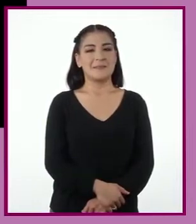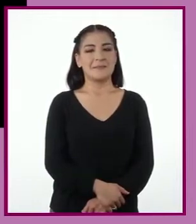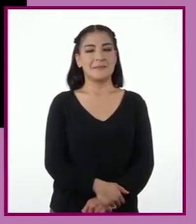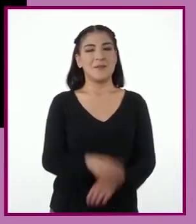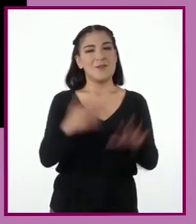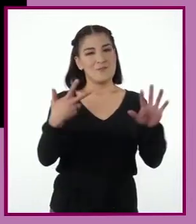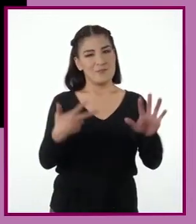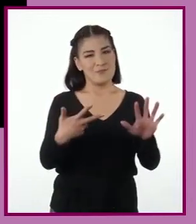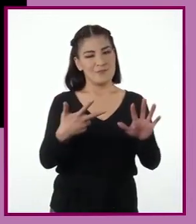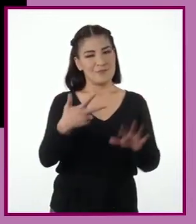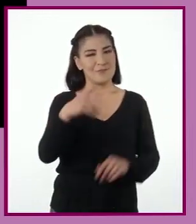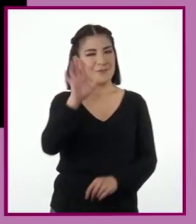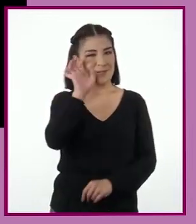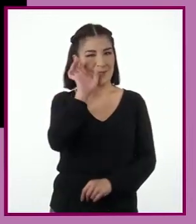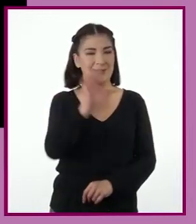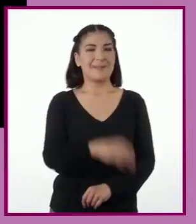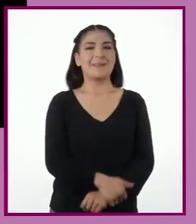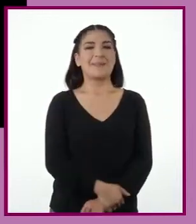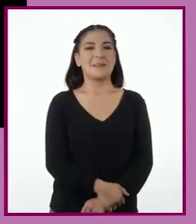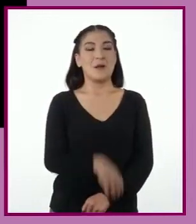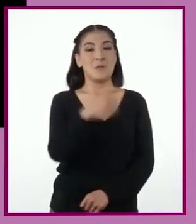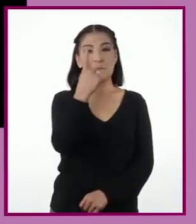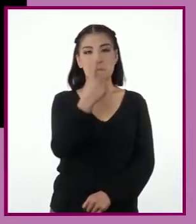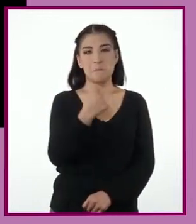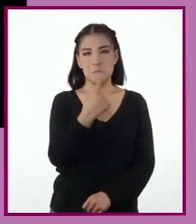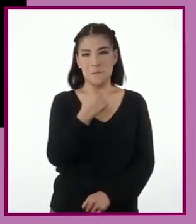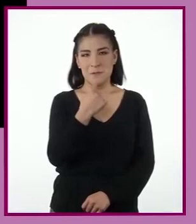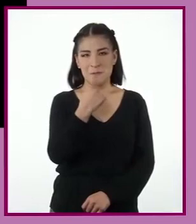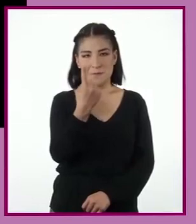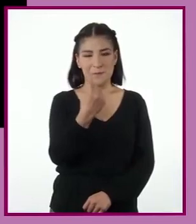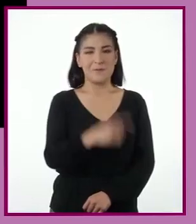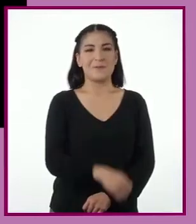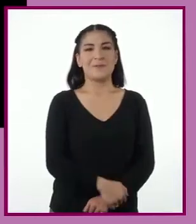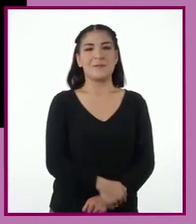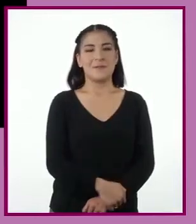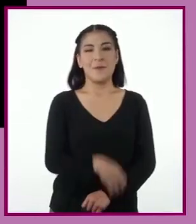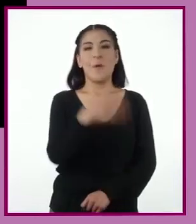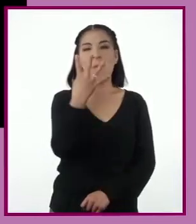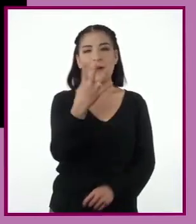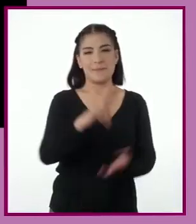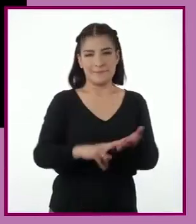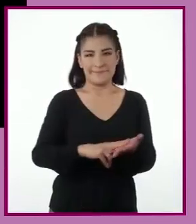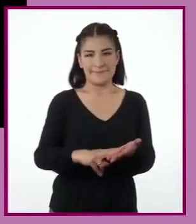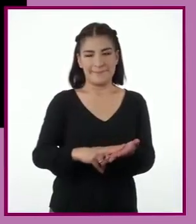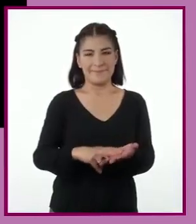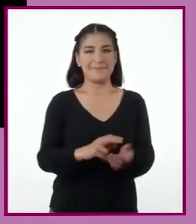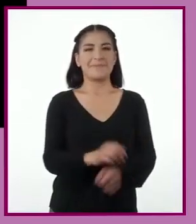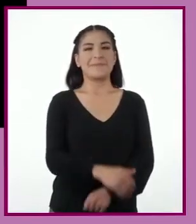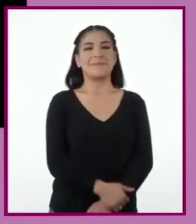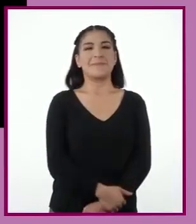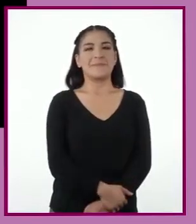8 anaranjados, un rojo y 4 verdes.